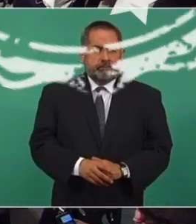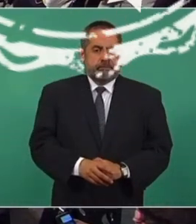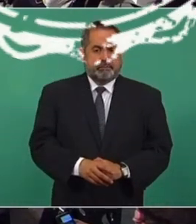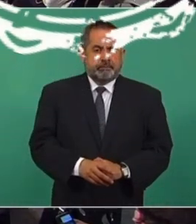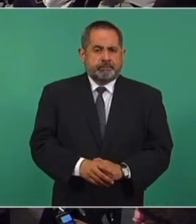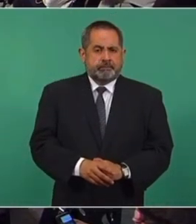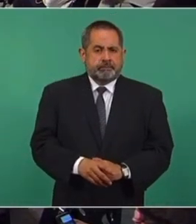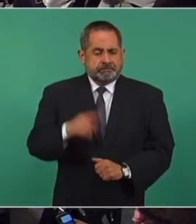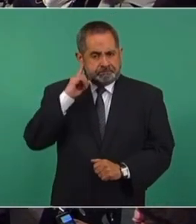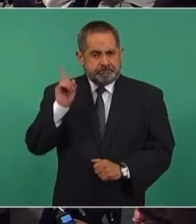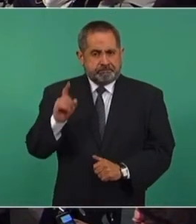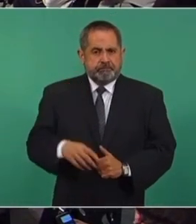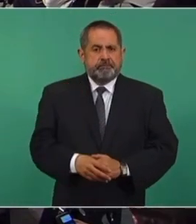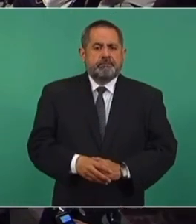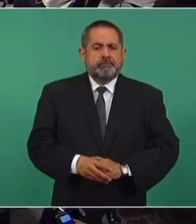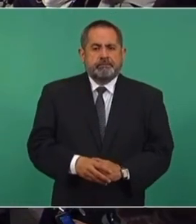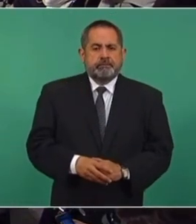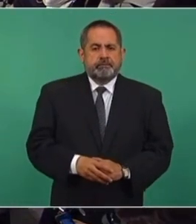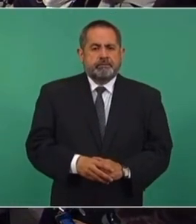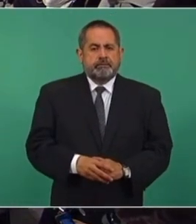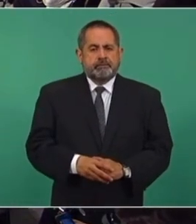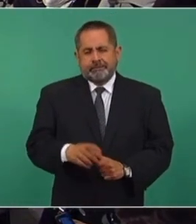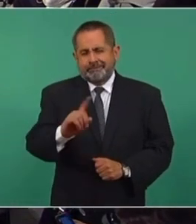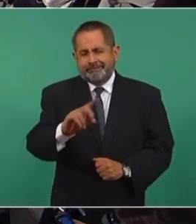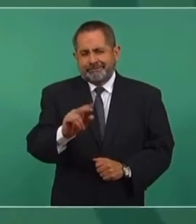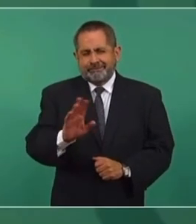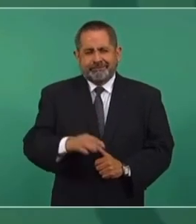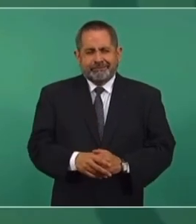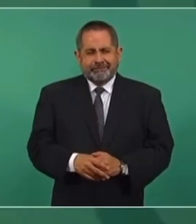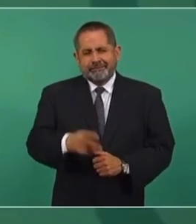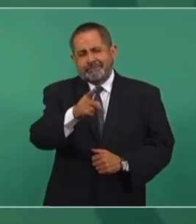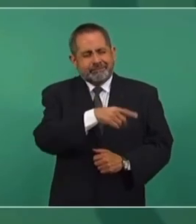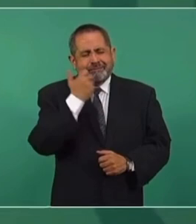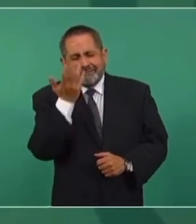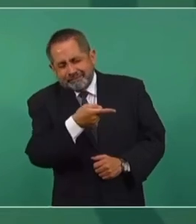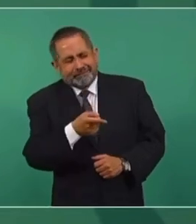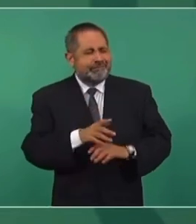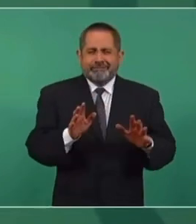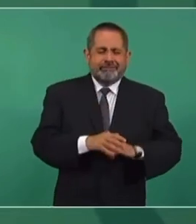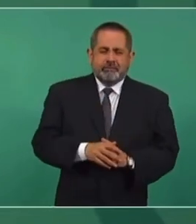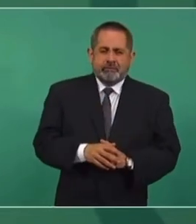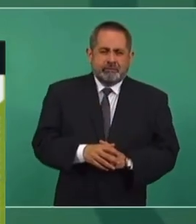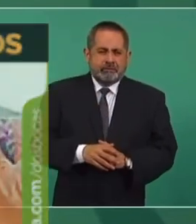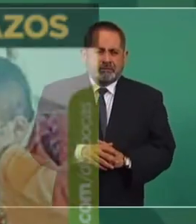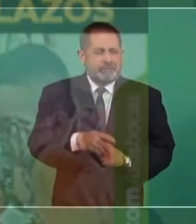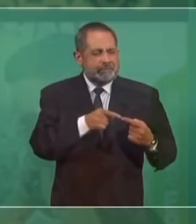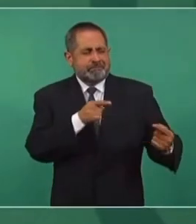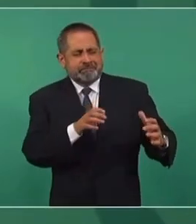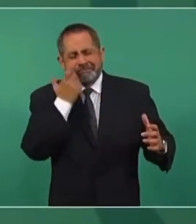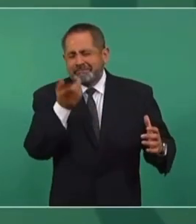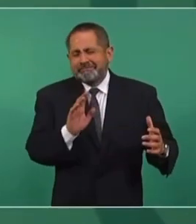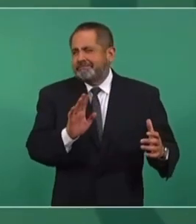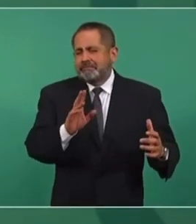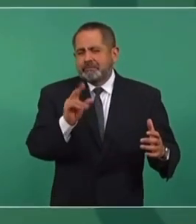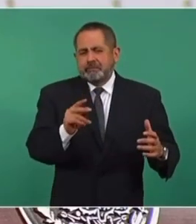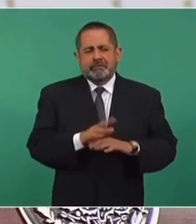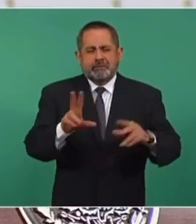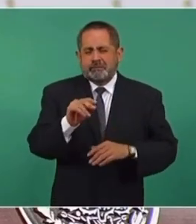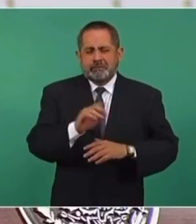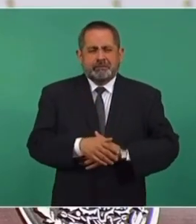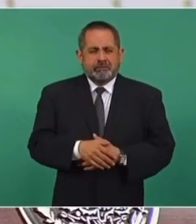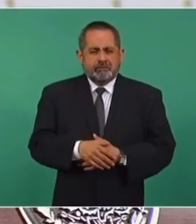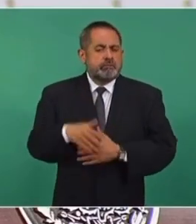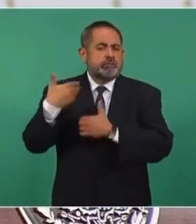¿Esto podría afectar la obra, retrasar los trabajos No, nada. Eso es lo que quisieran los adversarios nuestros. Pero